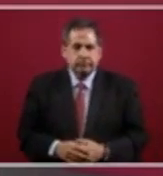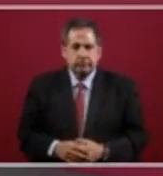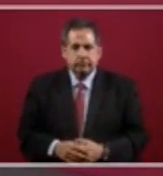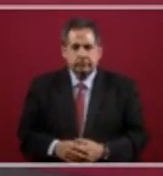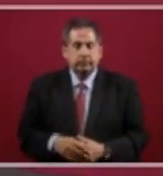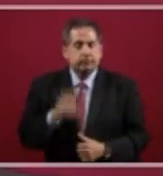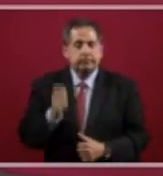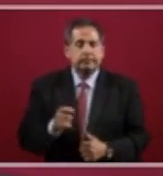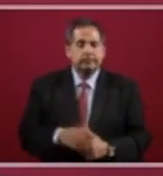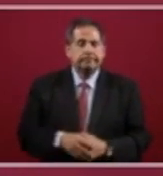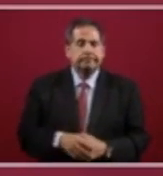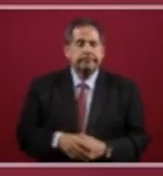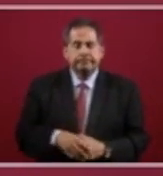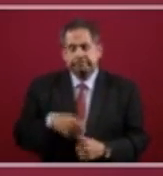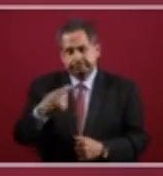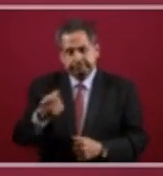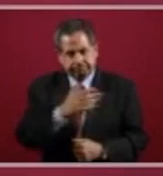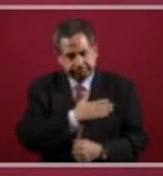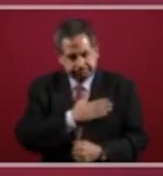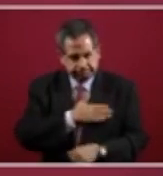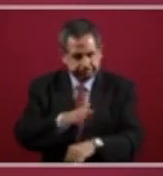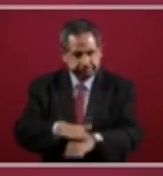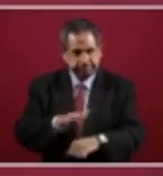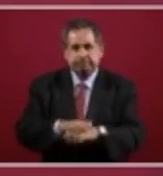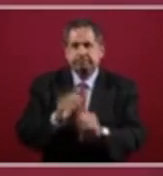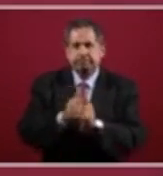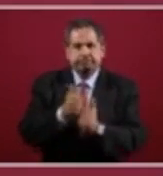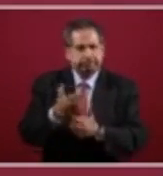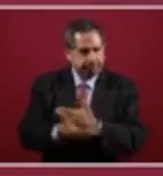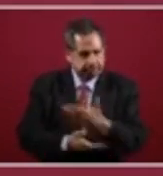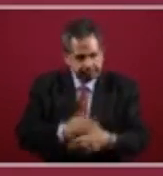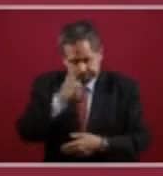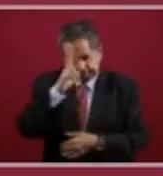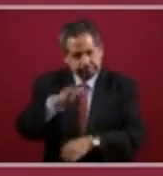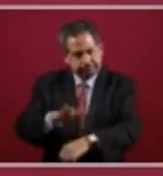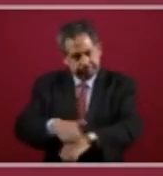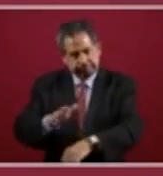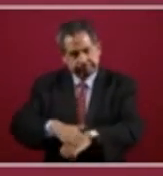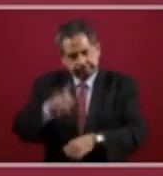Es un llamado respetuoso.